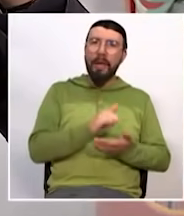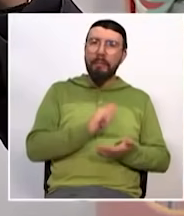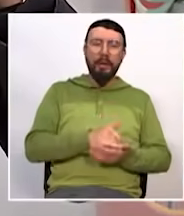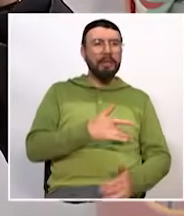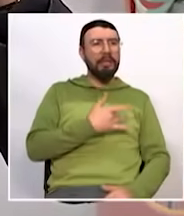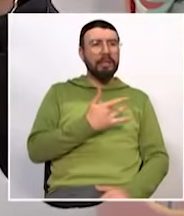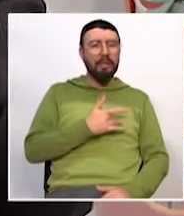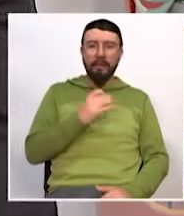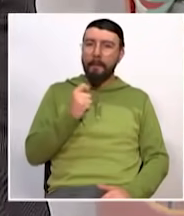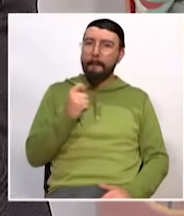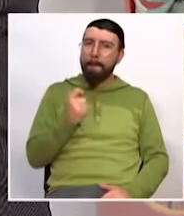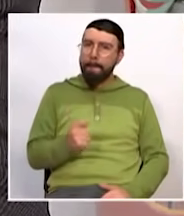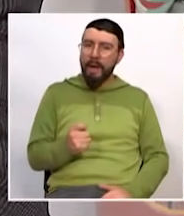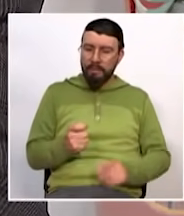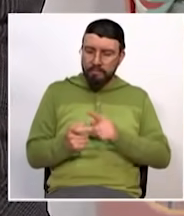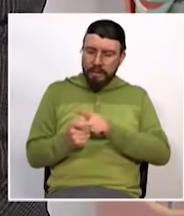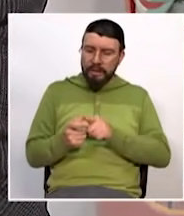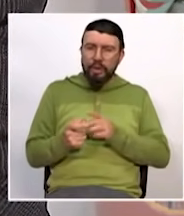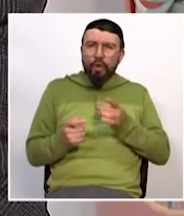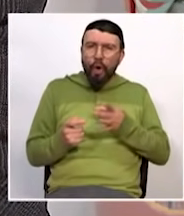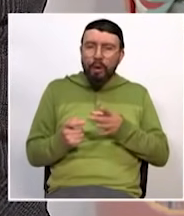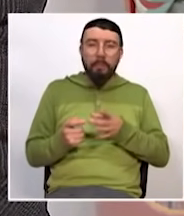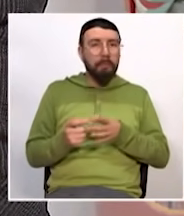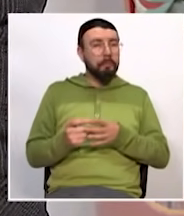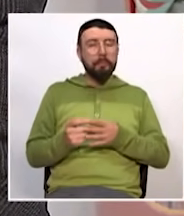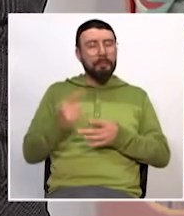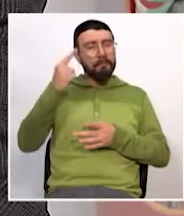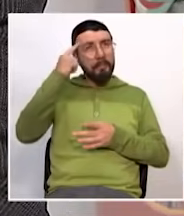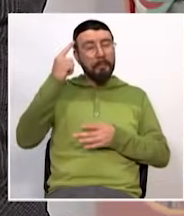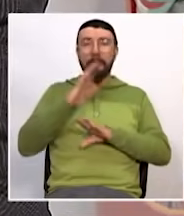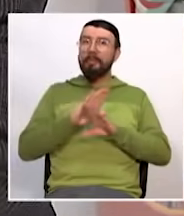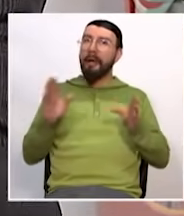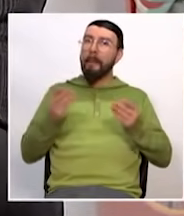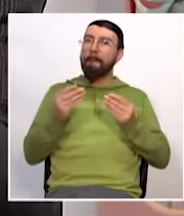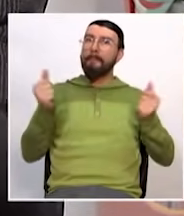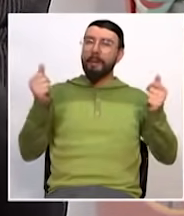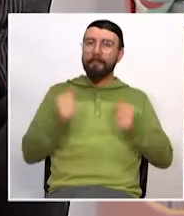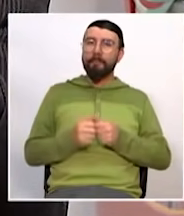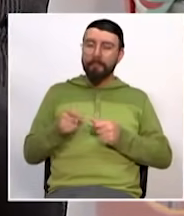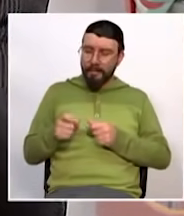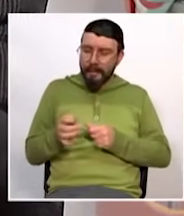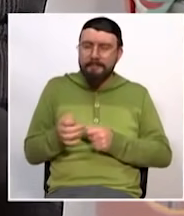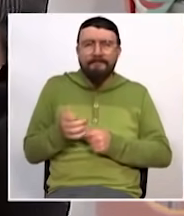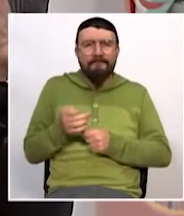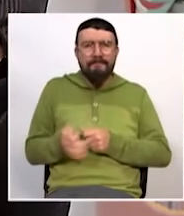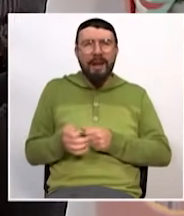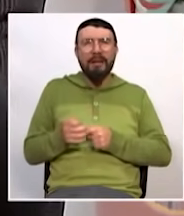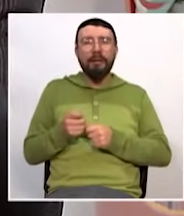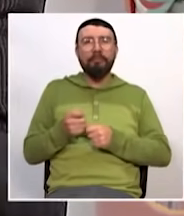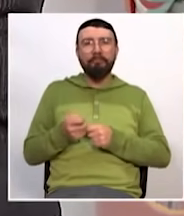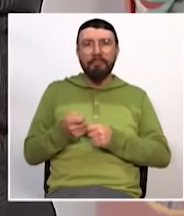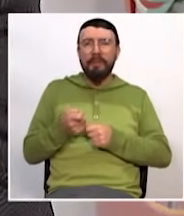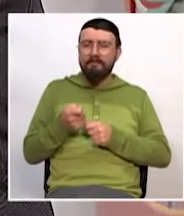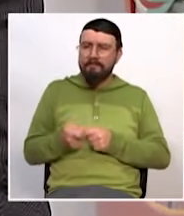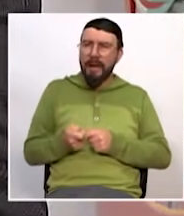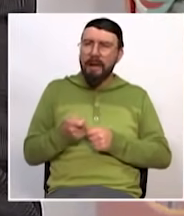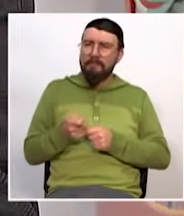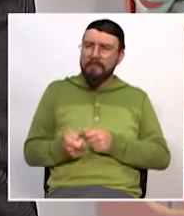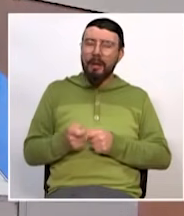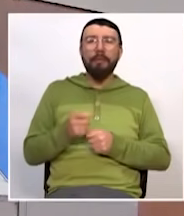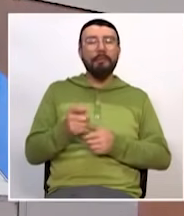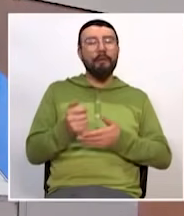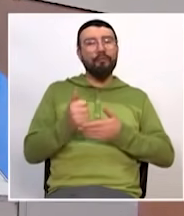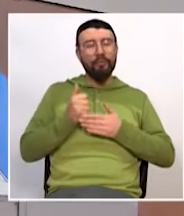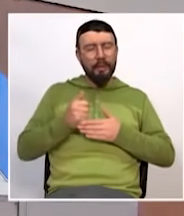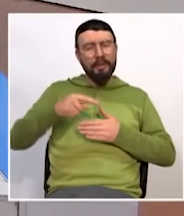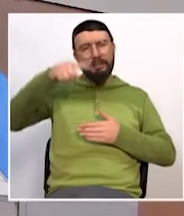no vuelven a la mente o sea la perseverancia de aplicar el pellizco del monje puede contribuir a eliminar pensamientos negativos